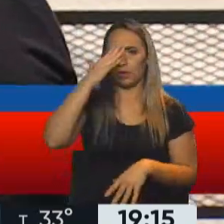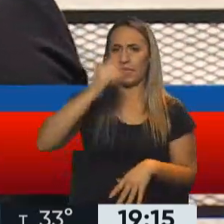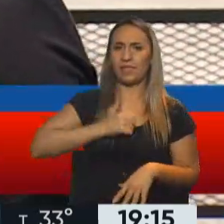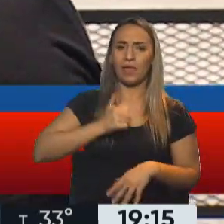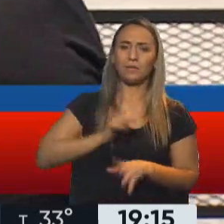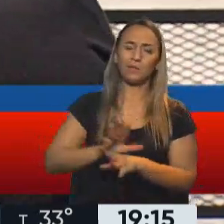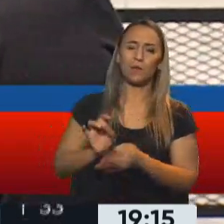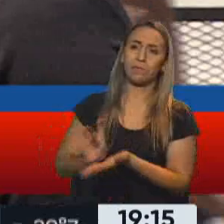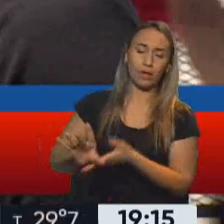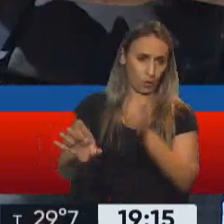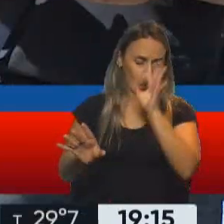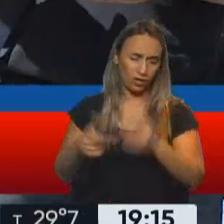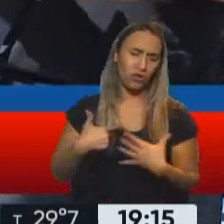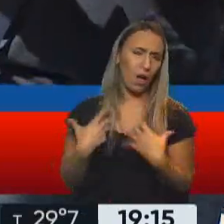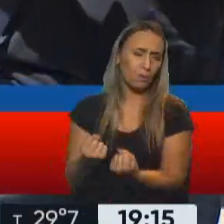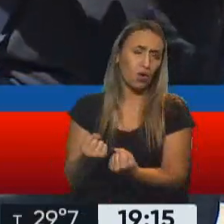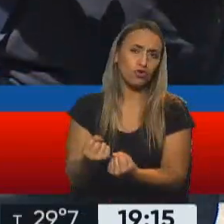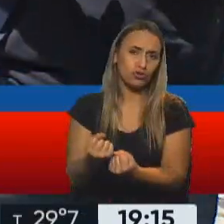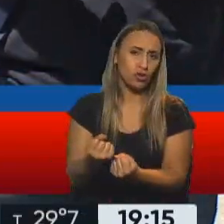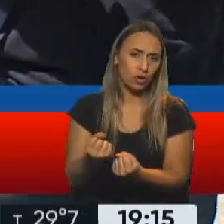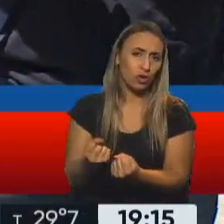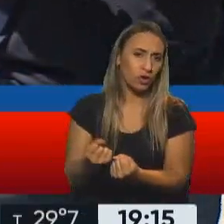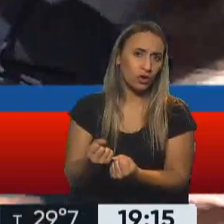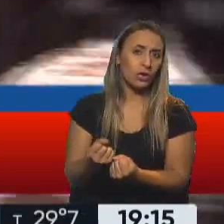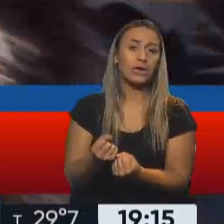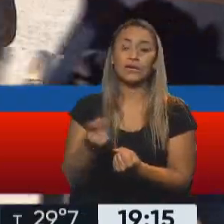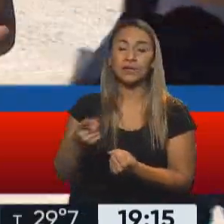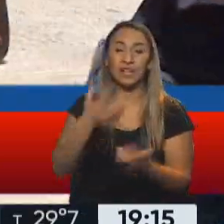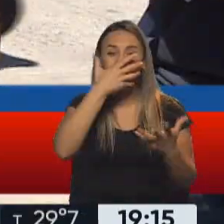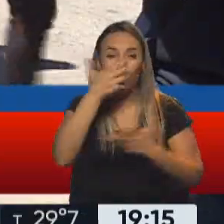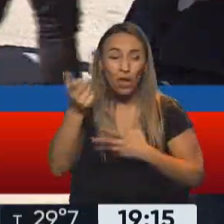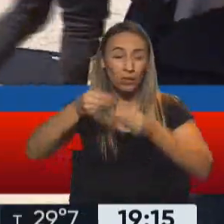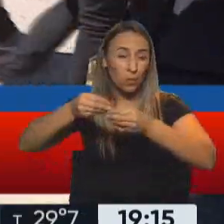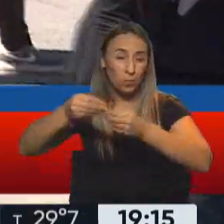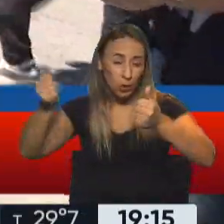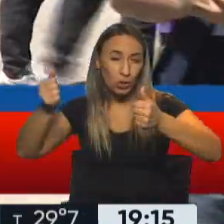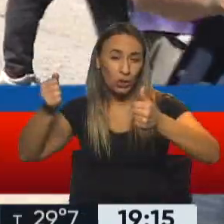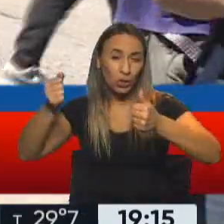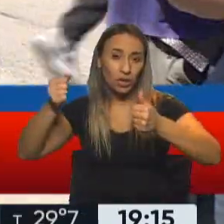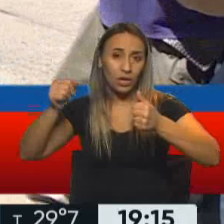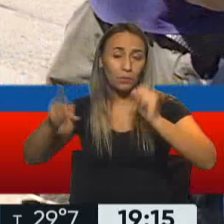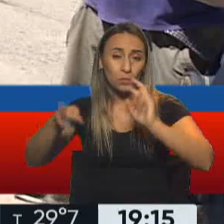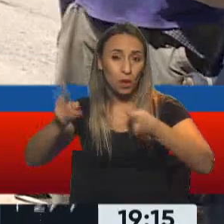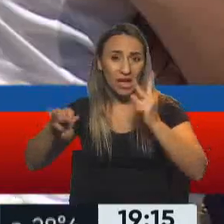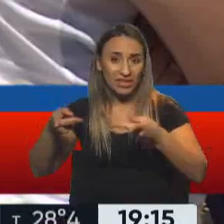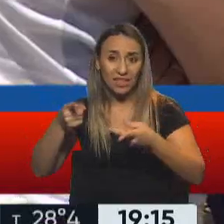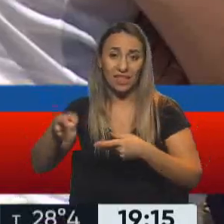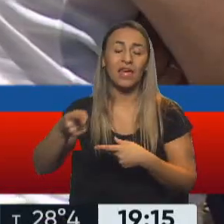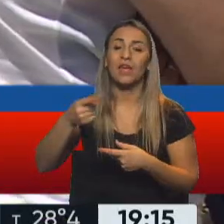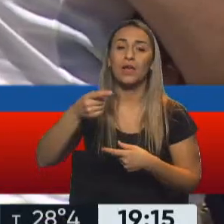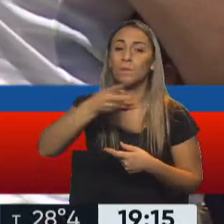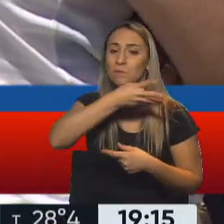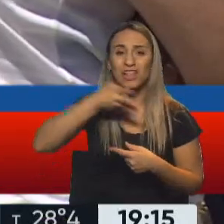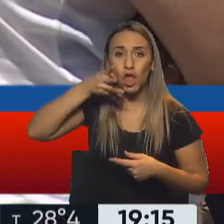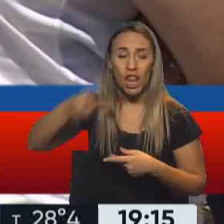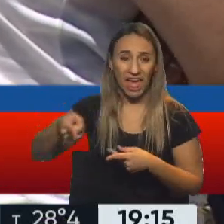ventana, y que bancaba a muerte lo que era el secuestro, la desaparición y la muerte de Santiago Maldonado,